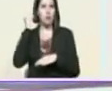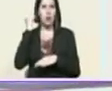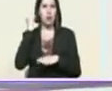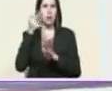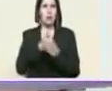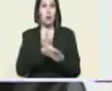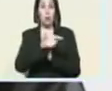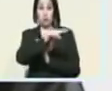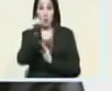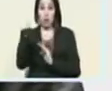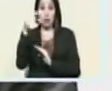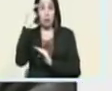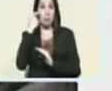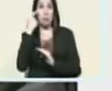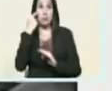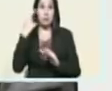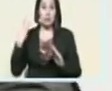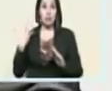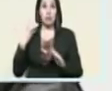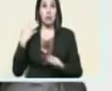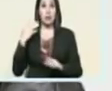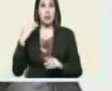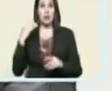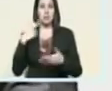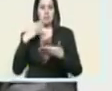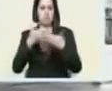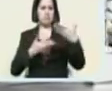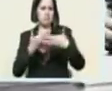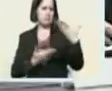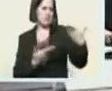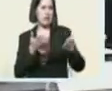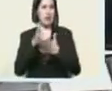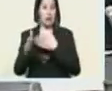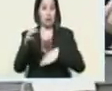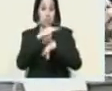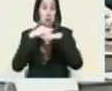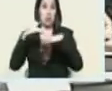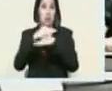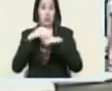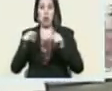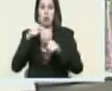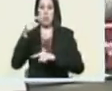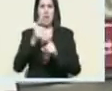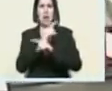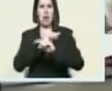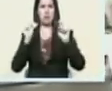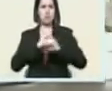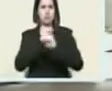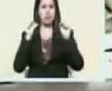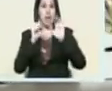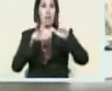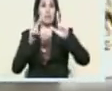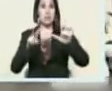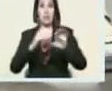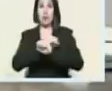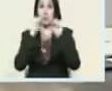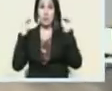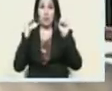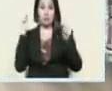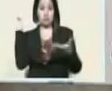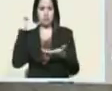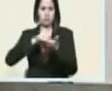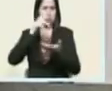su, ¿cómo se llama?, su volante, su cosa, se paran en la puerta del ministerio mañana a las 7 de la mañana y hablan con los